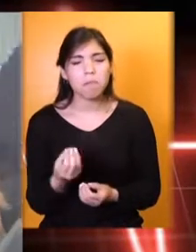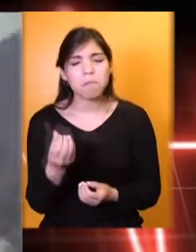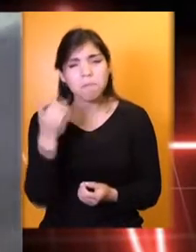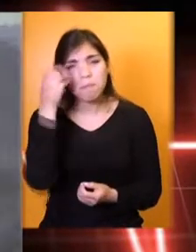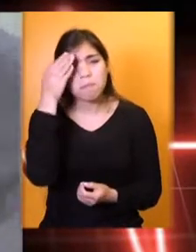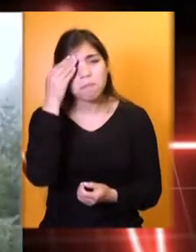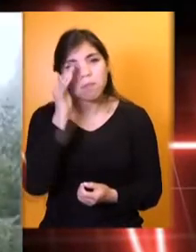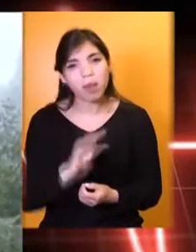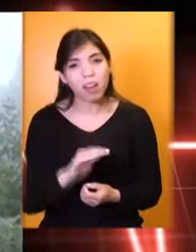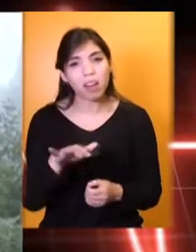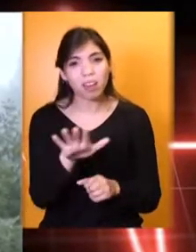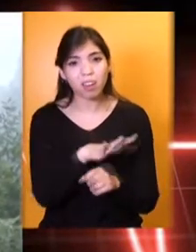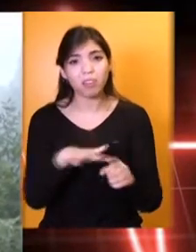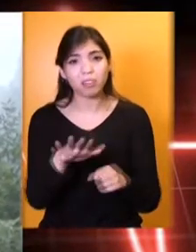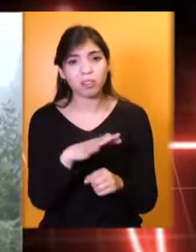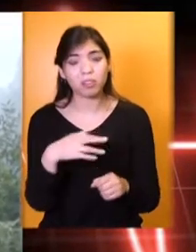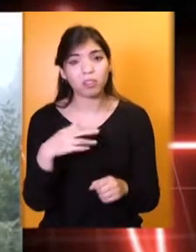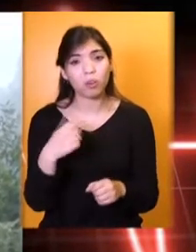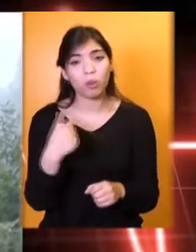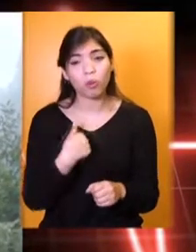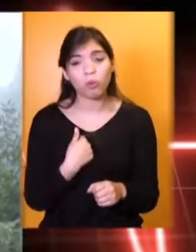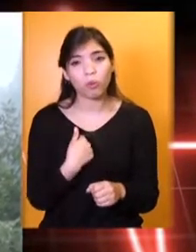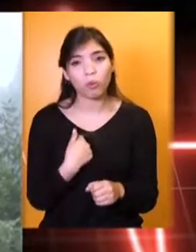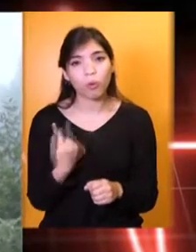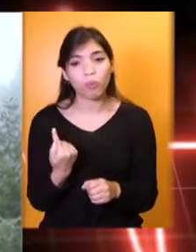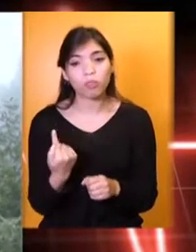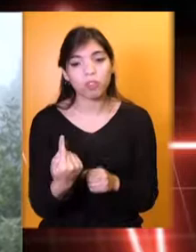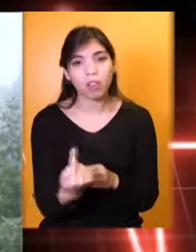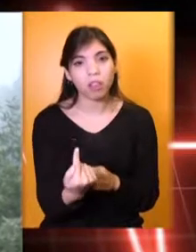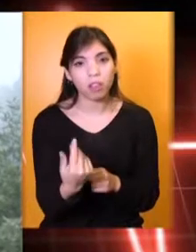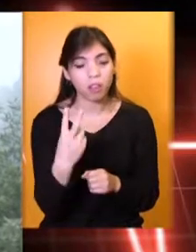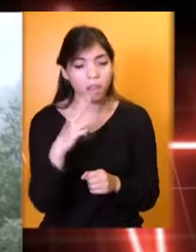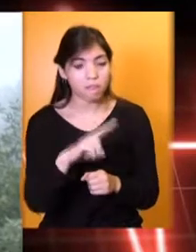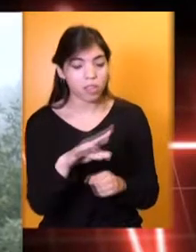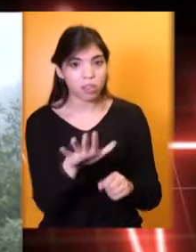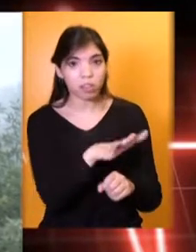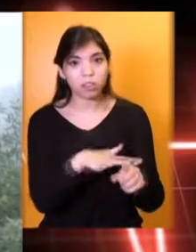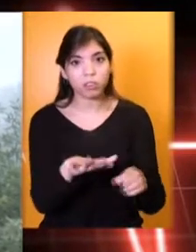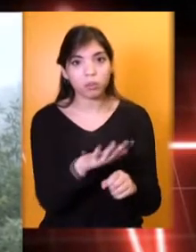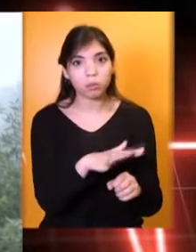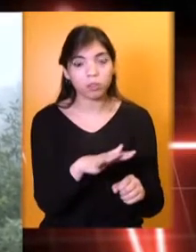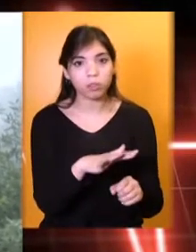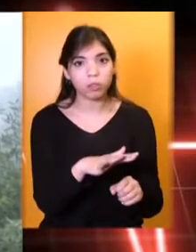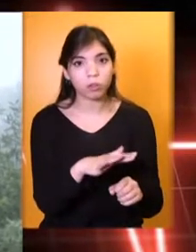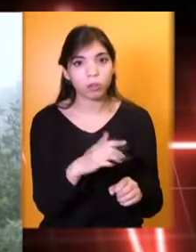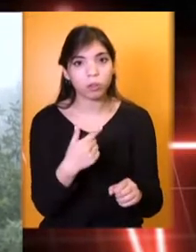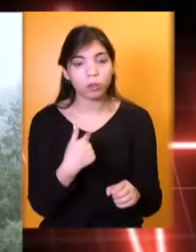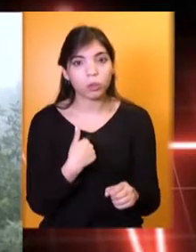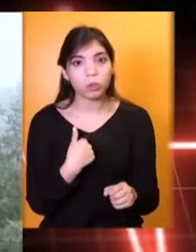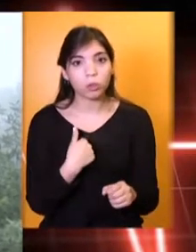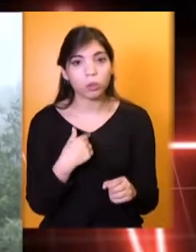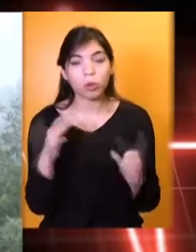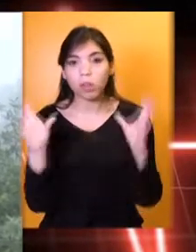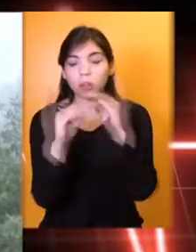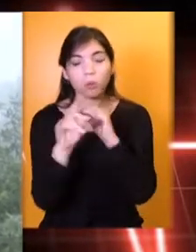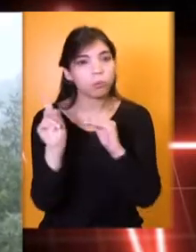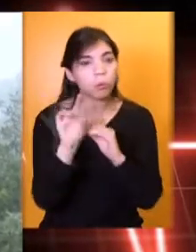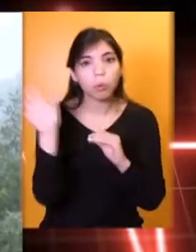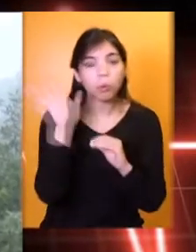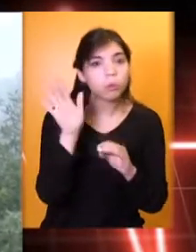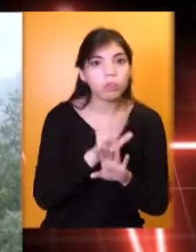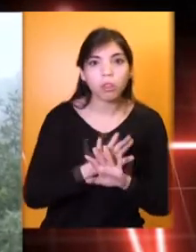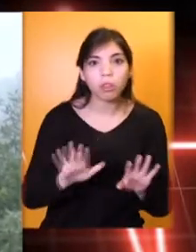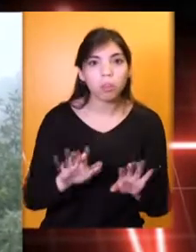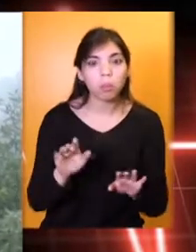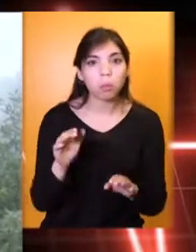Terrible, oiga. Terrible. Yo la mañana salí, como les comentaba, y me encontré con todo esto. Yo no sentí nada durante